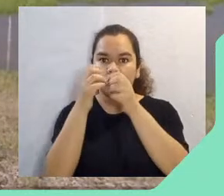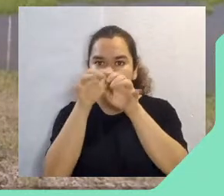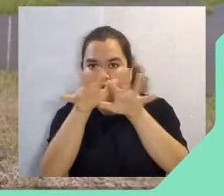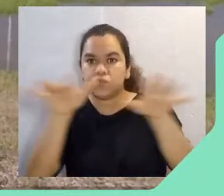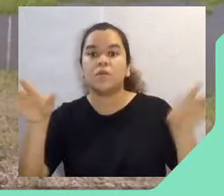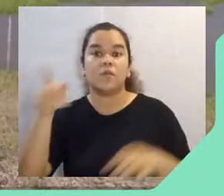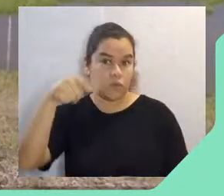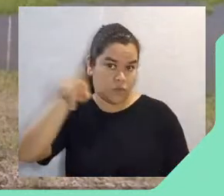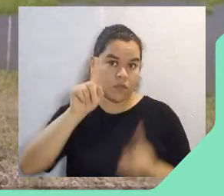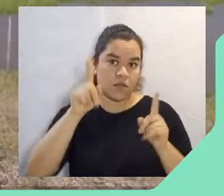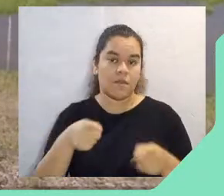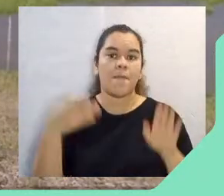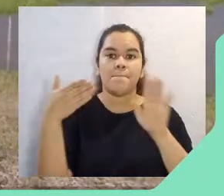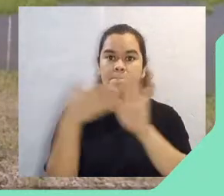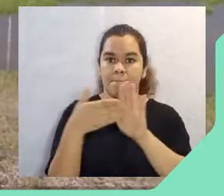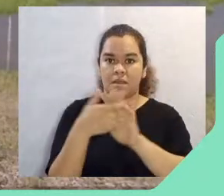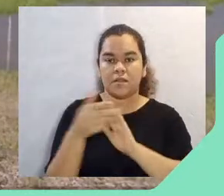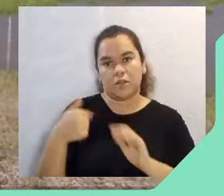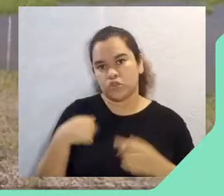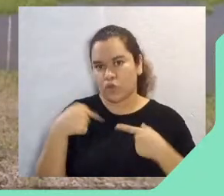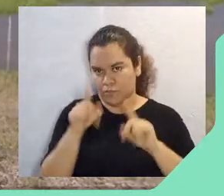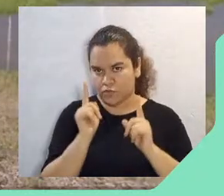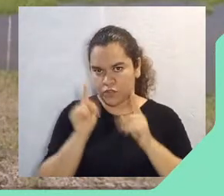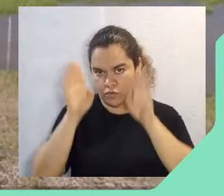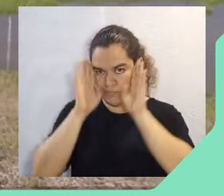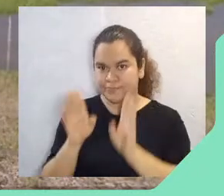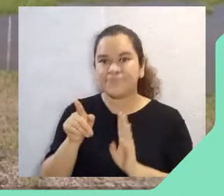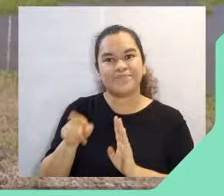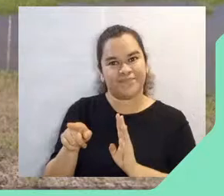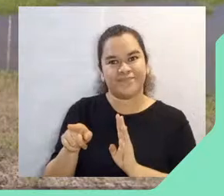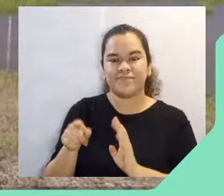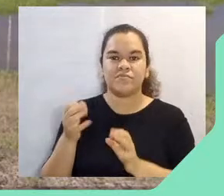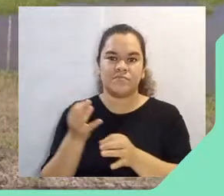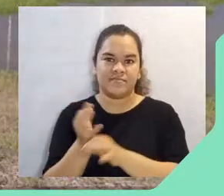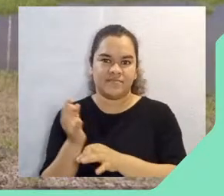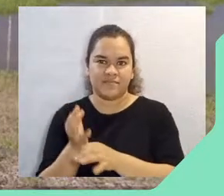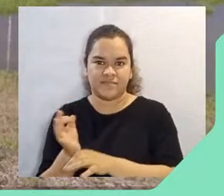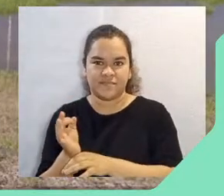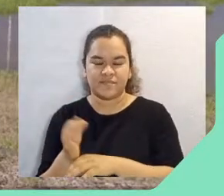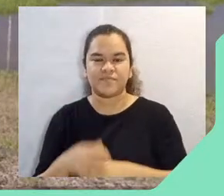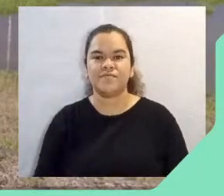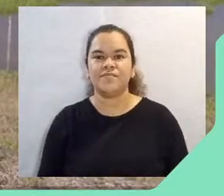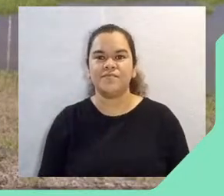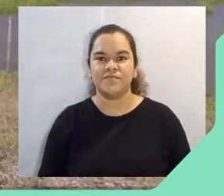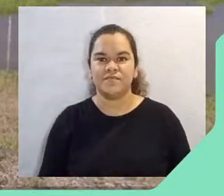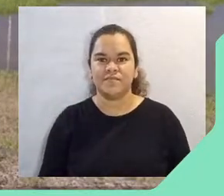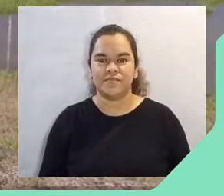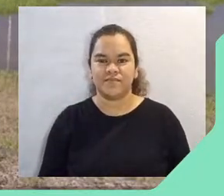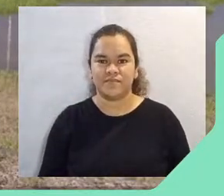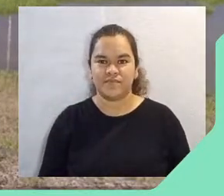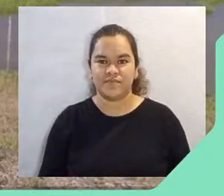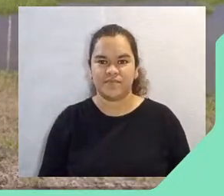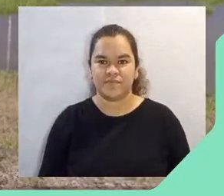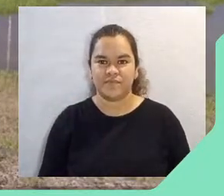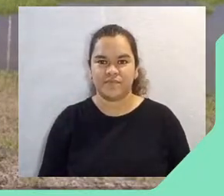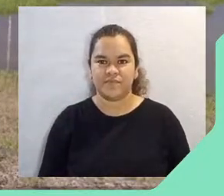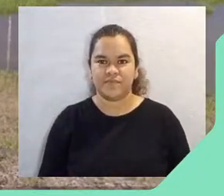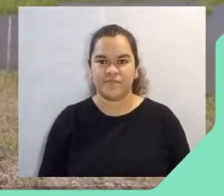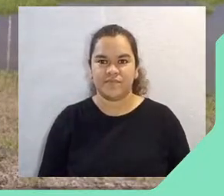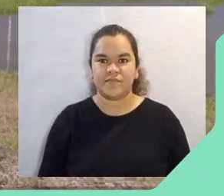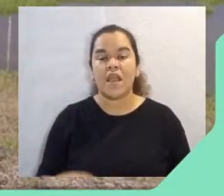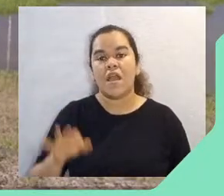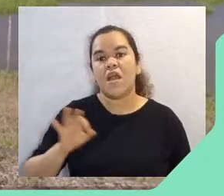tener en la carrera. Particularmente yo soy el profesor de esa asignatura, y nos vamos a ver en el último año